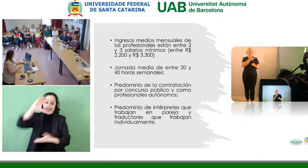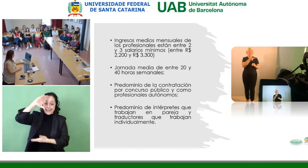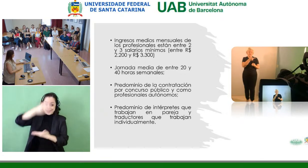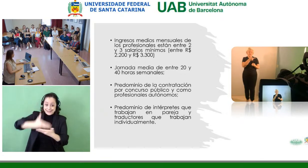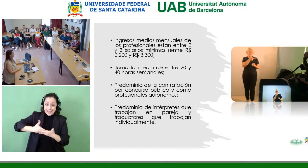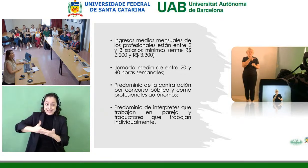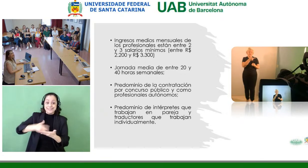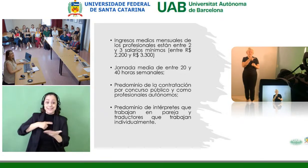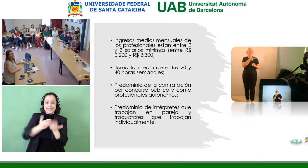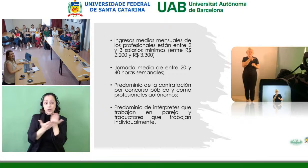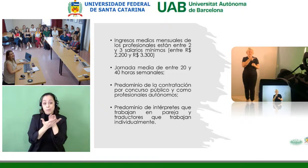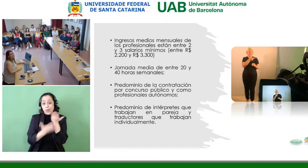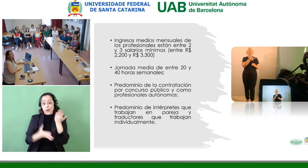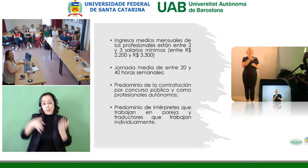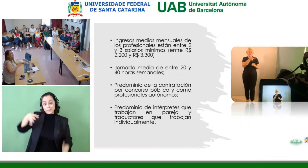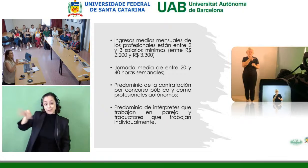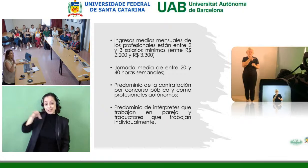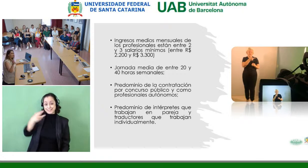300 páginas.